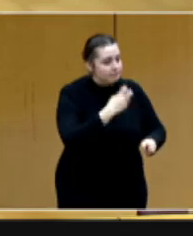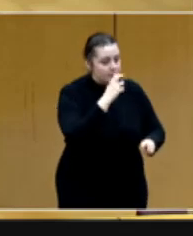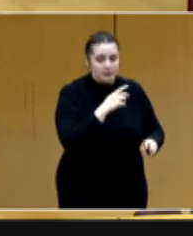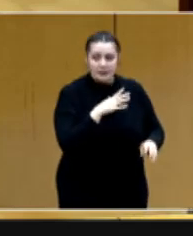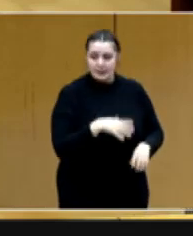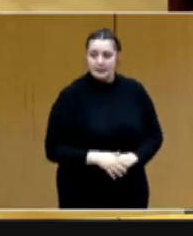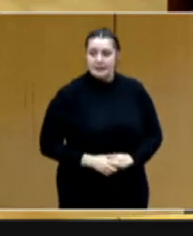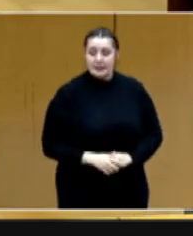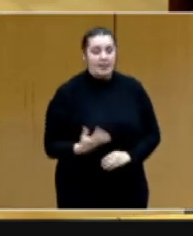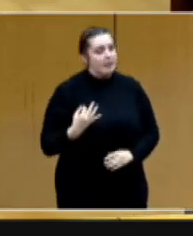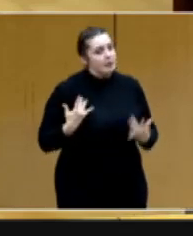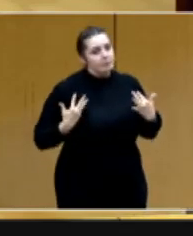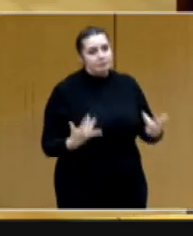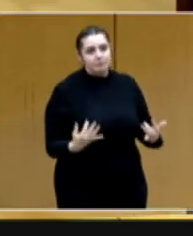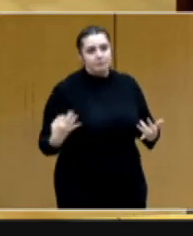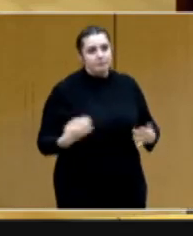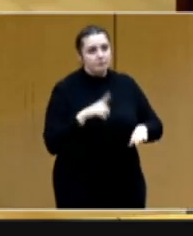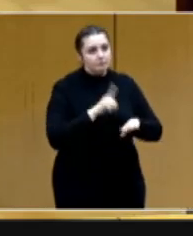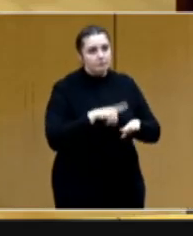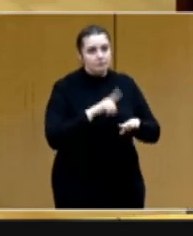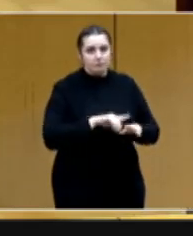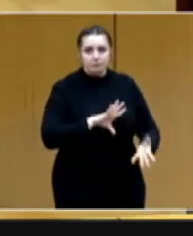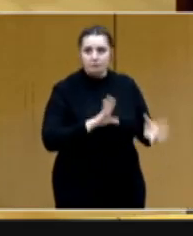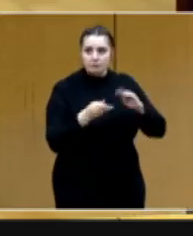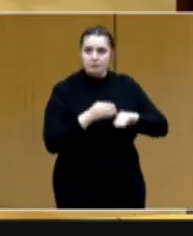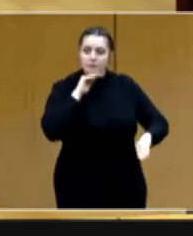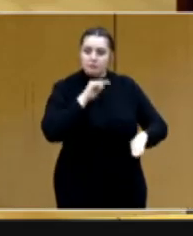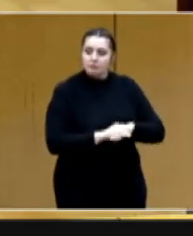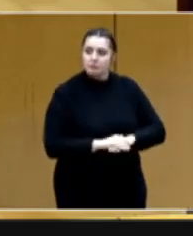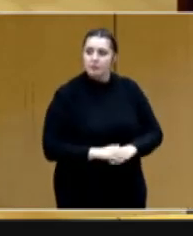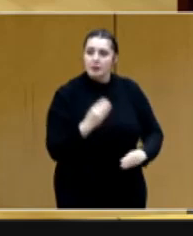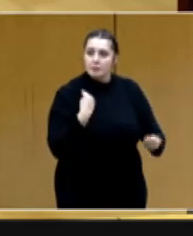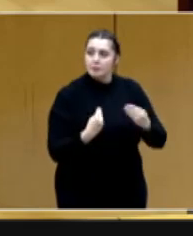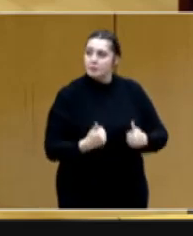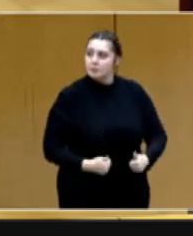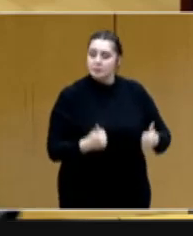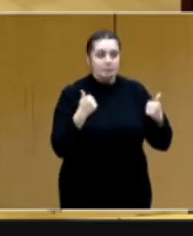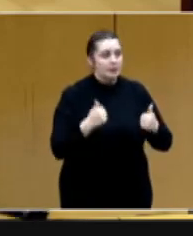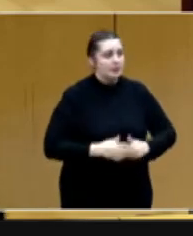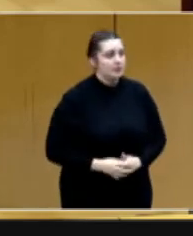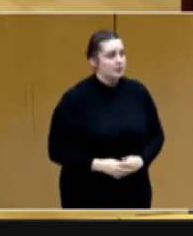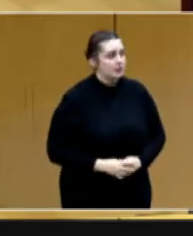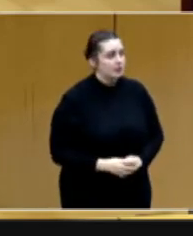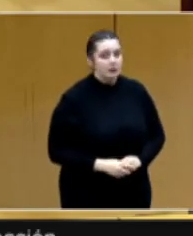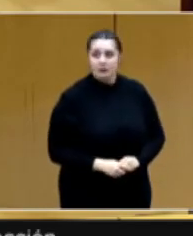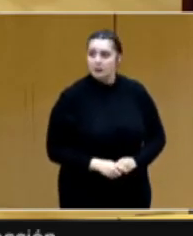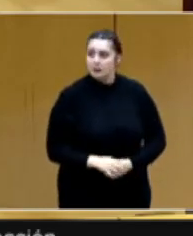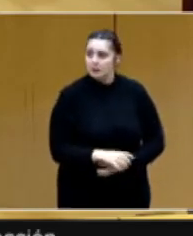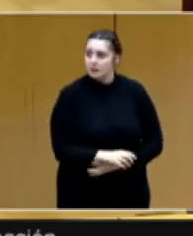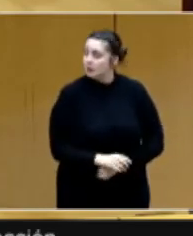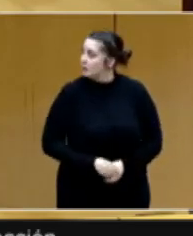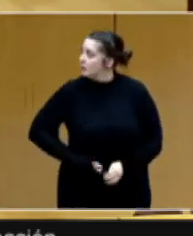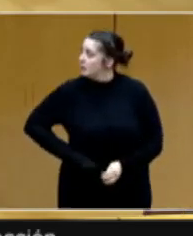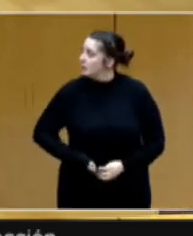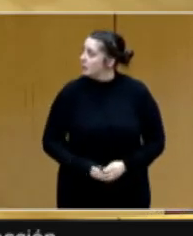y que se tienen que poner en tiempo en tiempo y hora alguna pregunta más sí puede Juan Manuel pues las